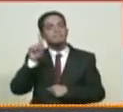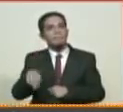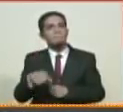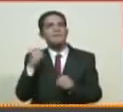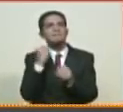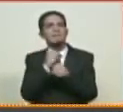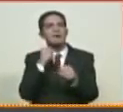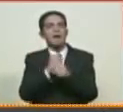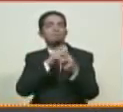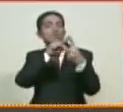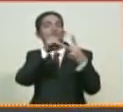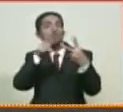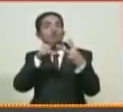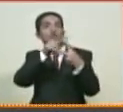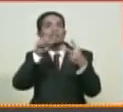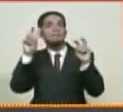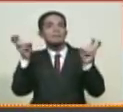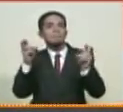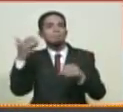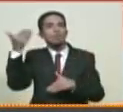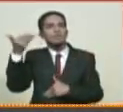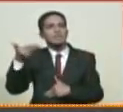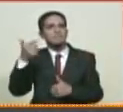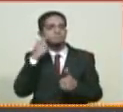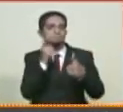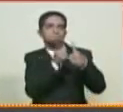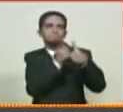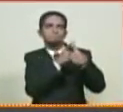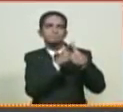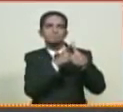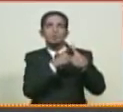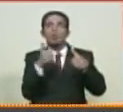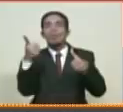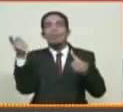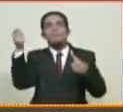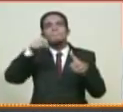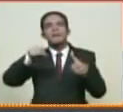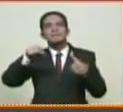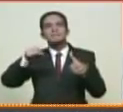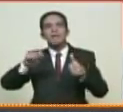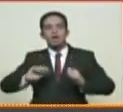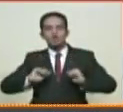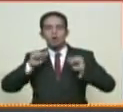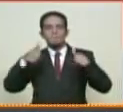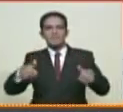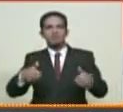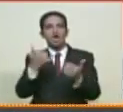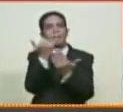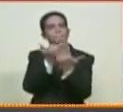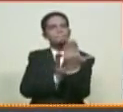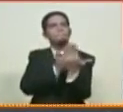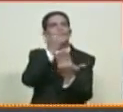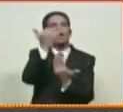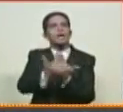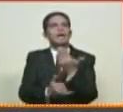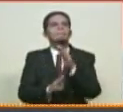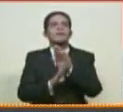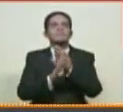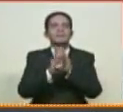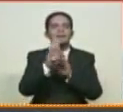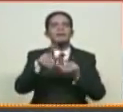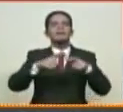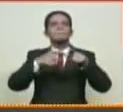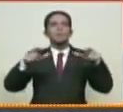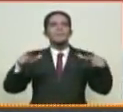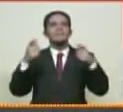dos temas fundamentales. En primer lugar, a un mes del programa de recuperación y de